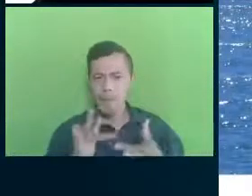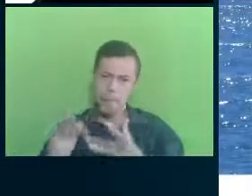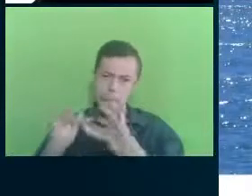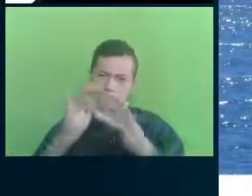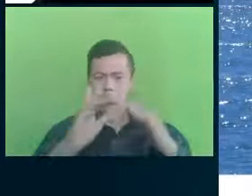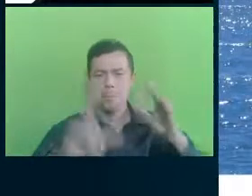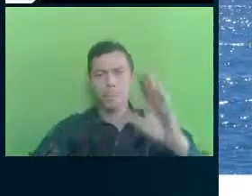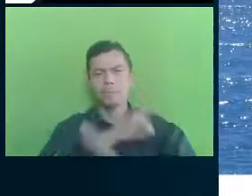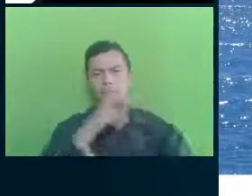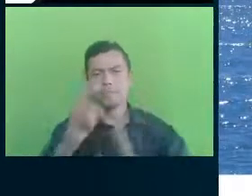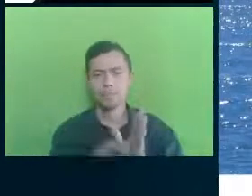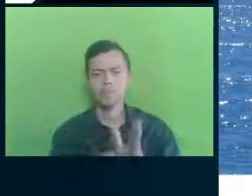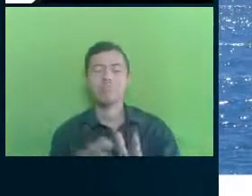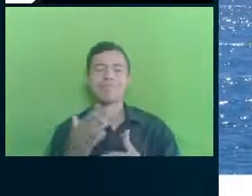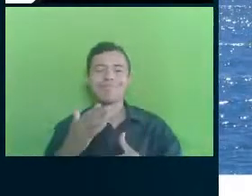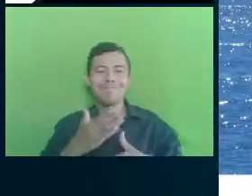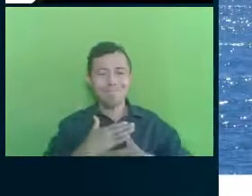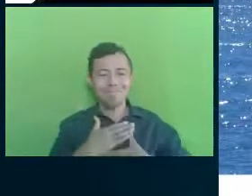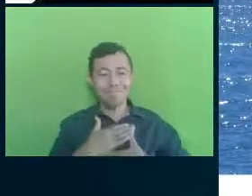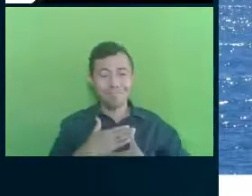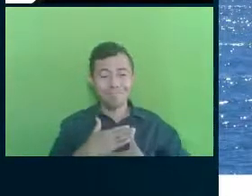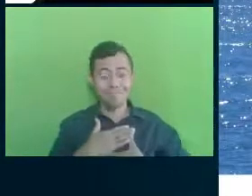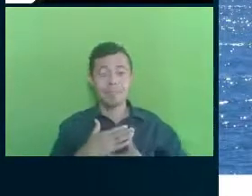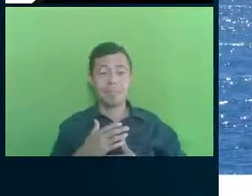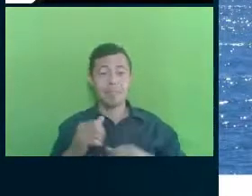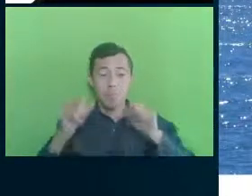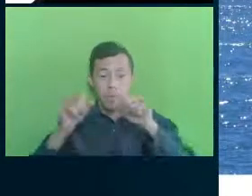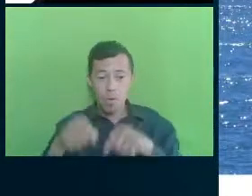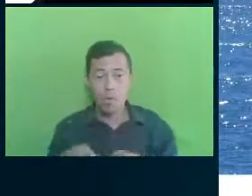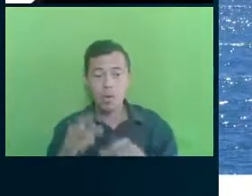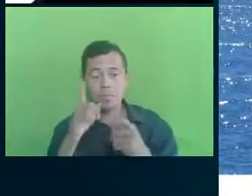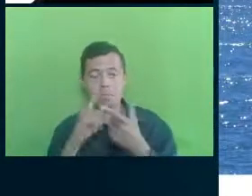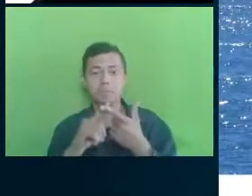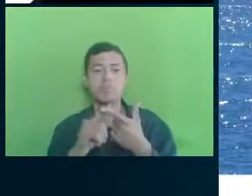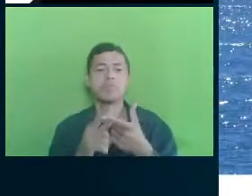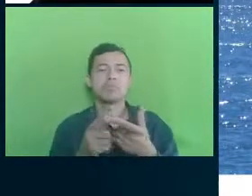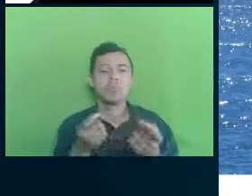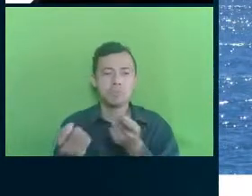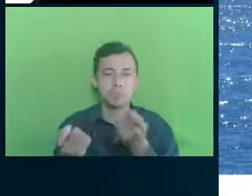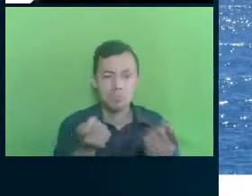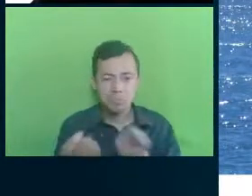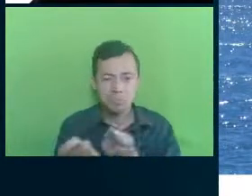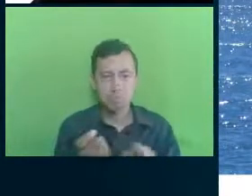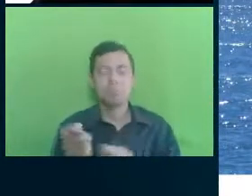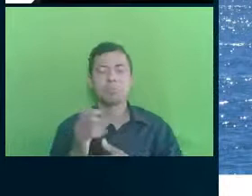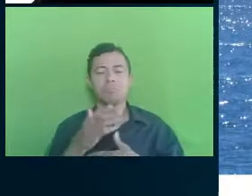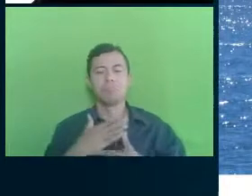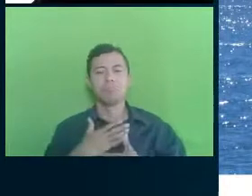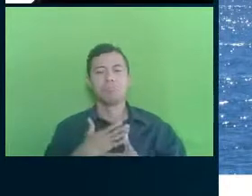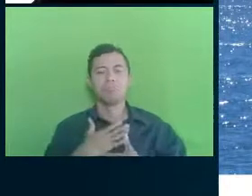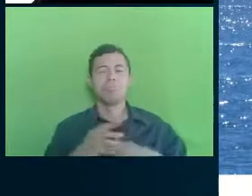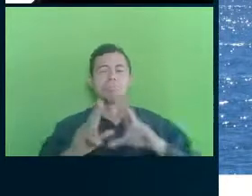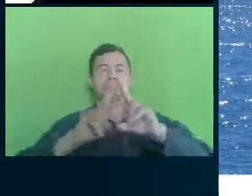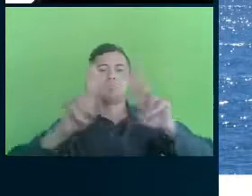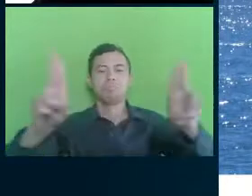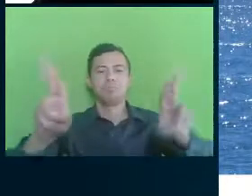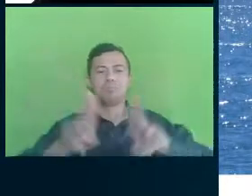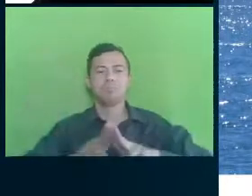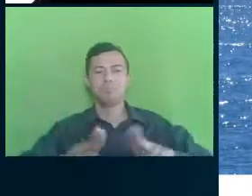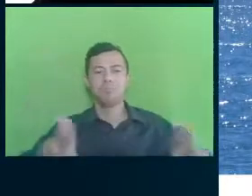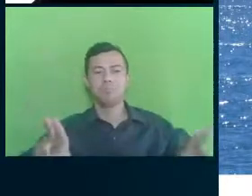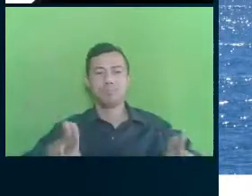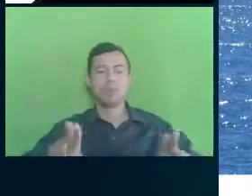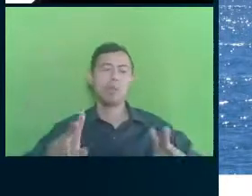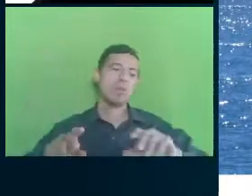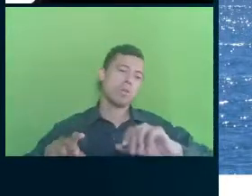artificial. Somos dueños de nuestras propias redes, somos los que tendemos esas redes y luego, digamos, que las arrendamos a